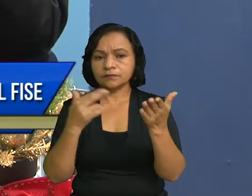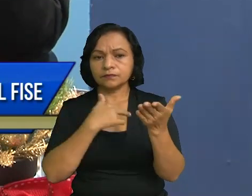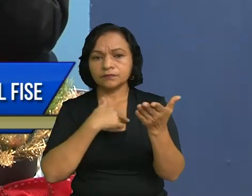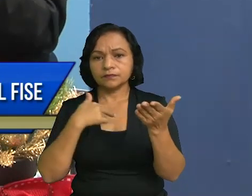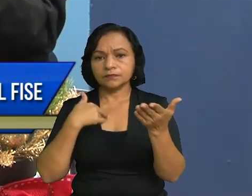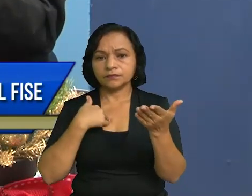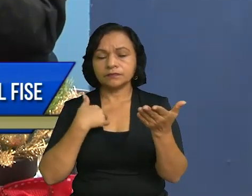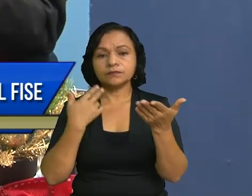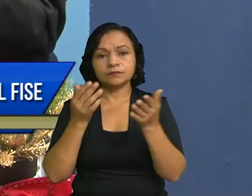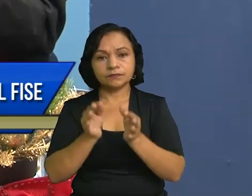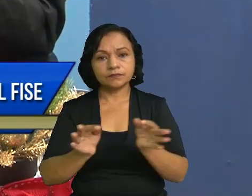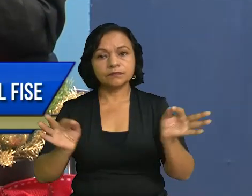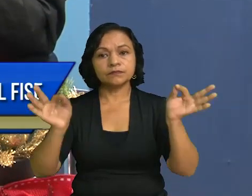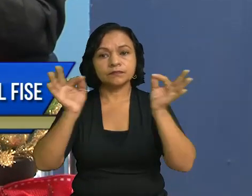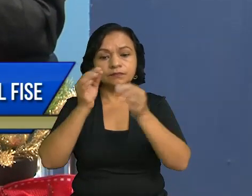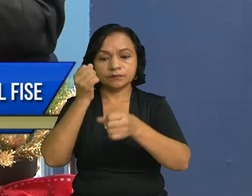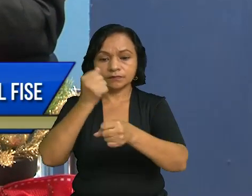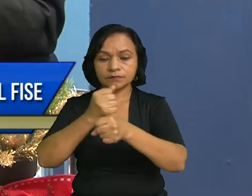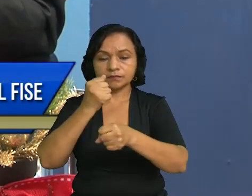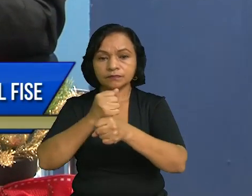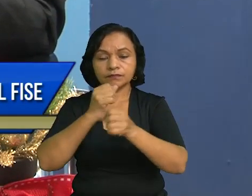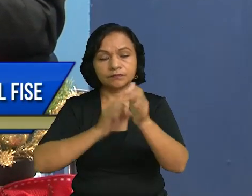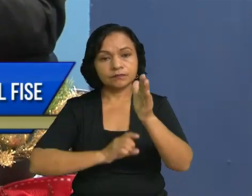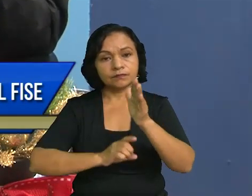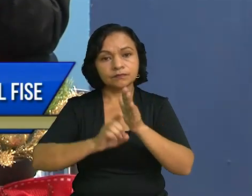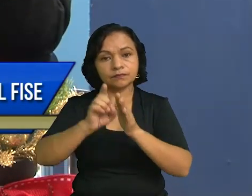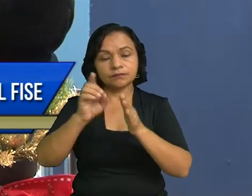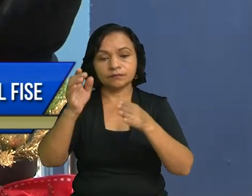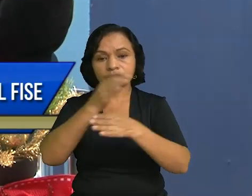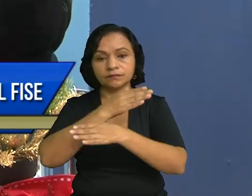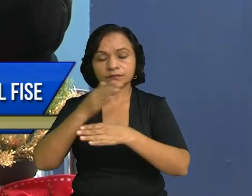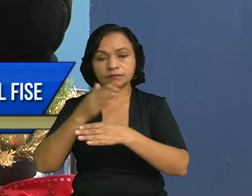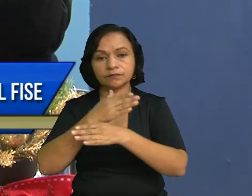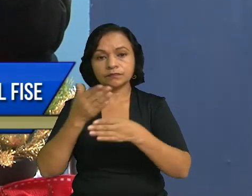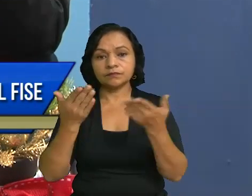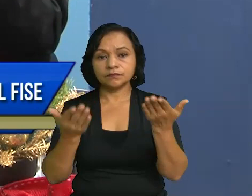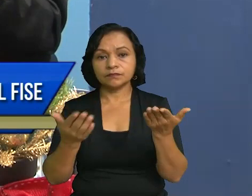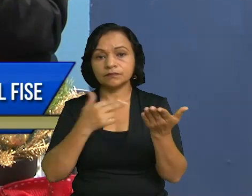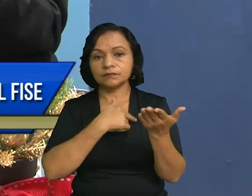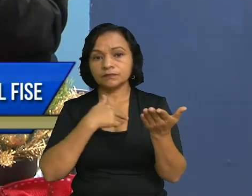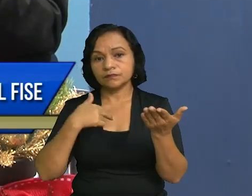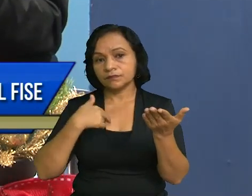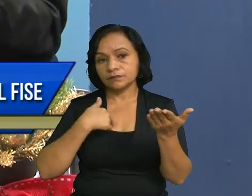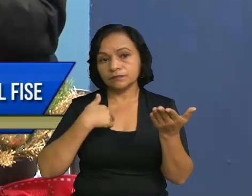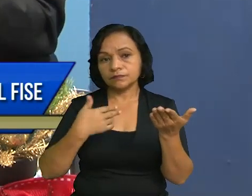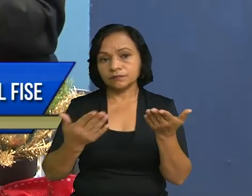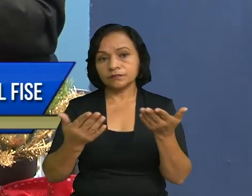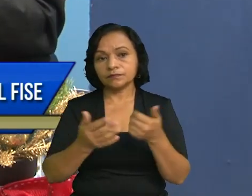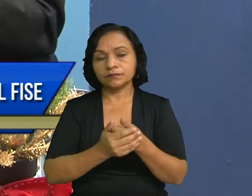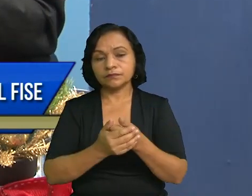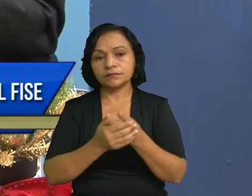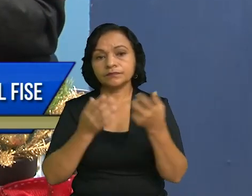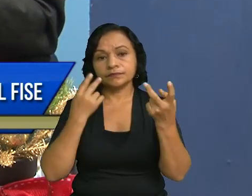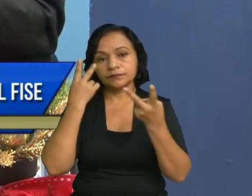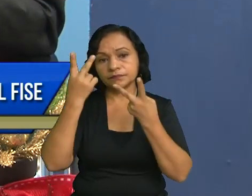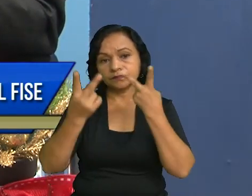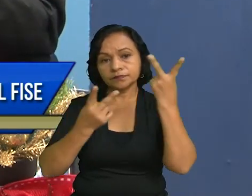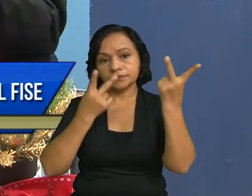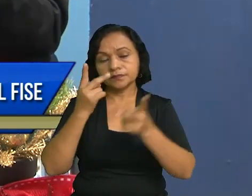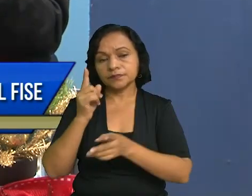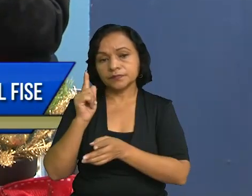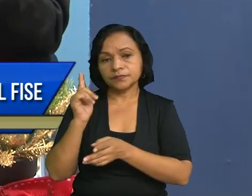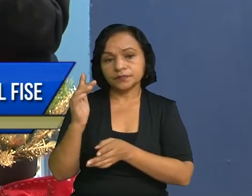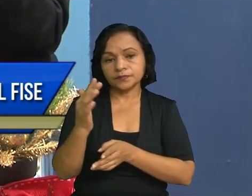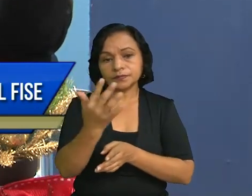digamos la esencia del trabajo que nosotros desarrollamos las comunidades y eso fue lo que hicimos decir además de ir a visitar a todas las comunidades